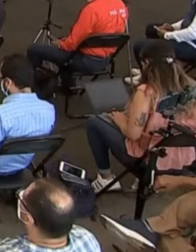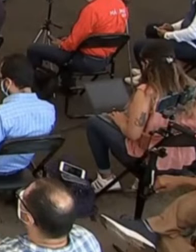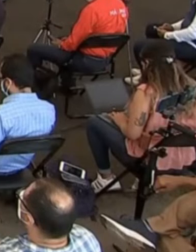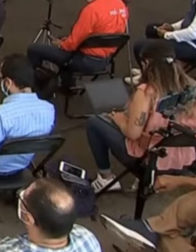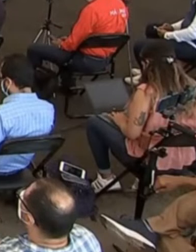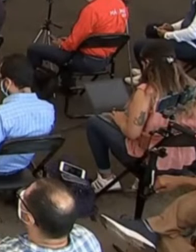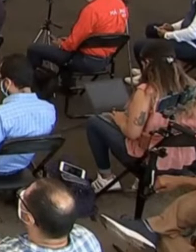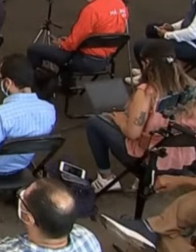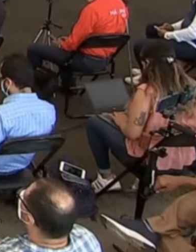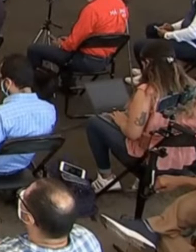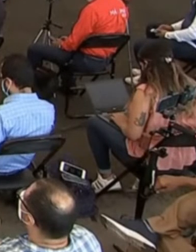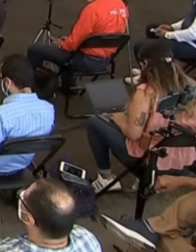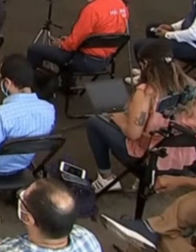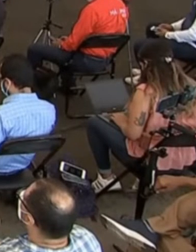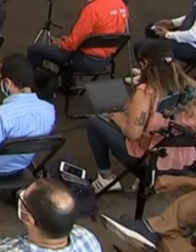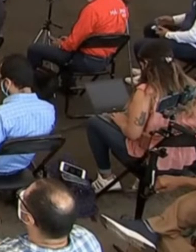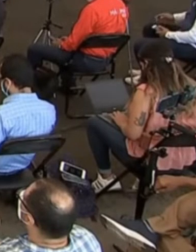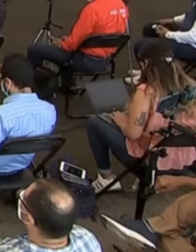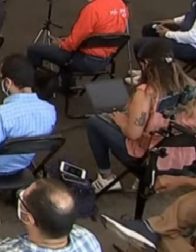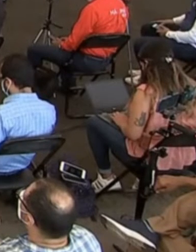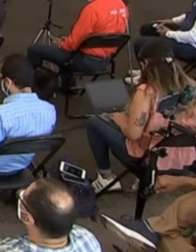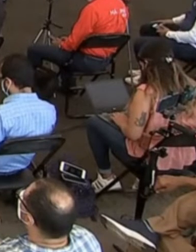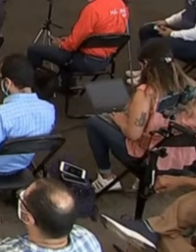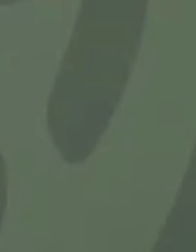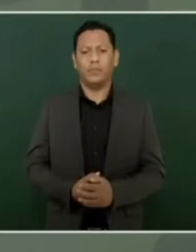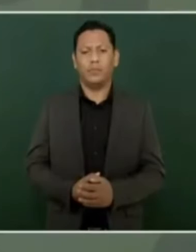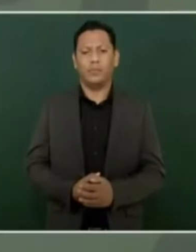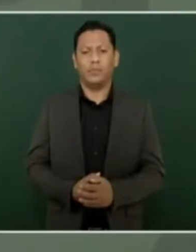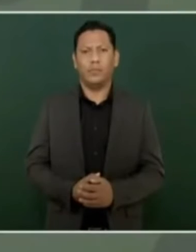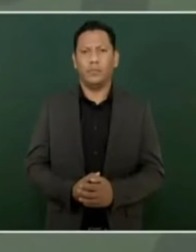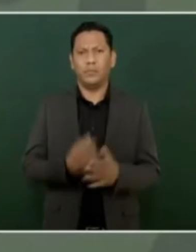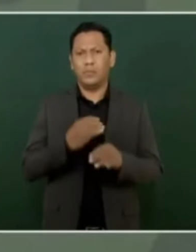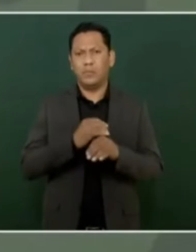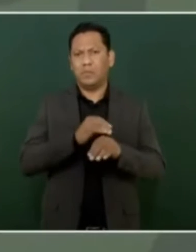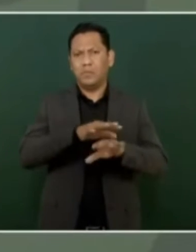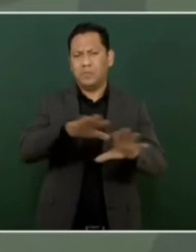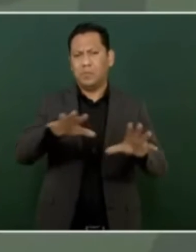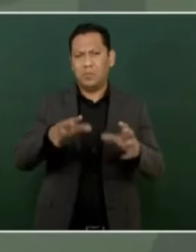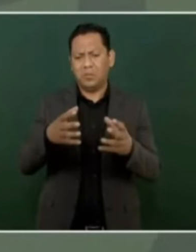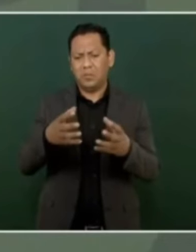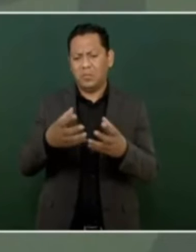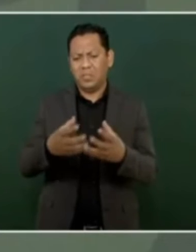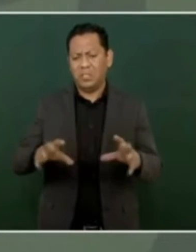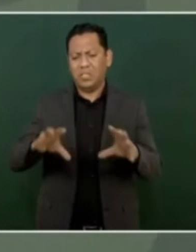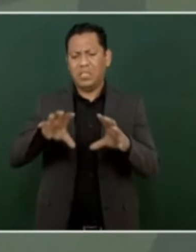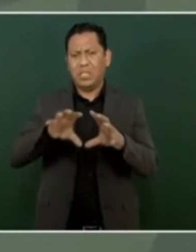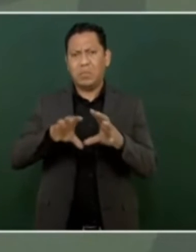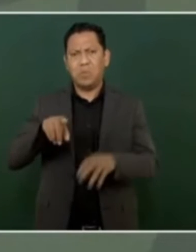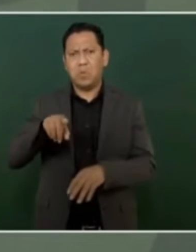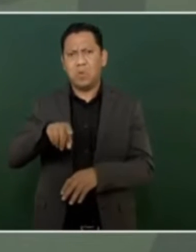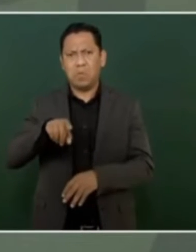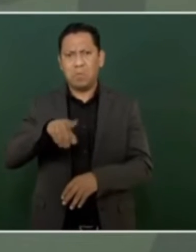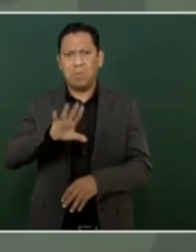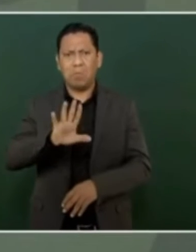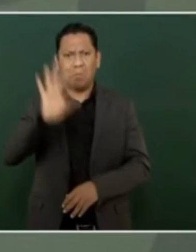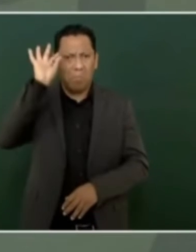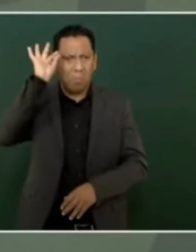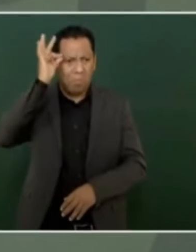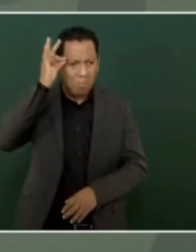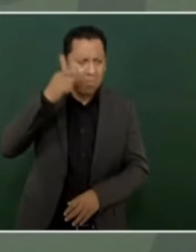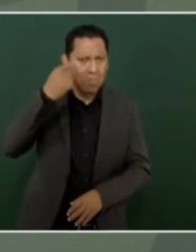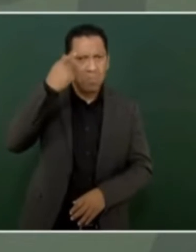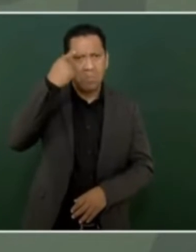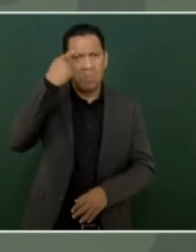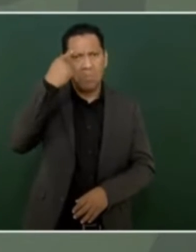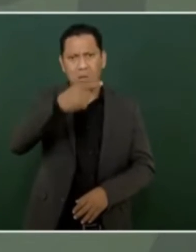políticos, legisladores, medios de información en el mundo están al servicio de las grandes